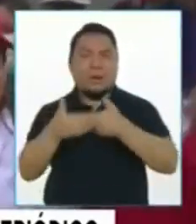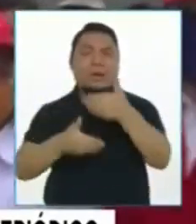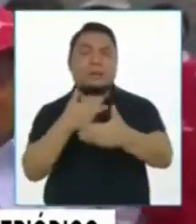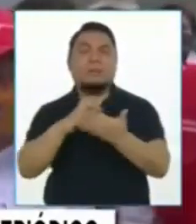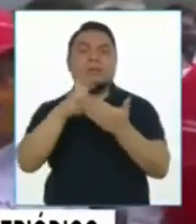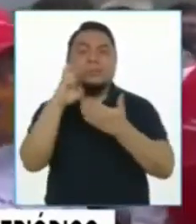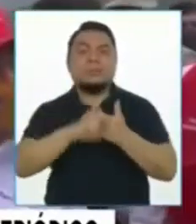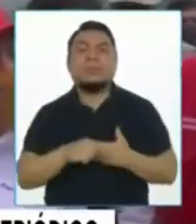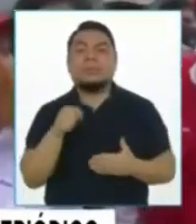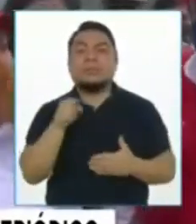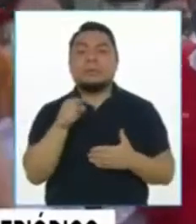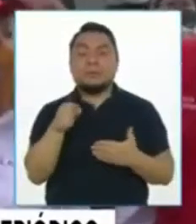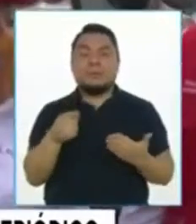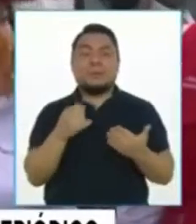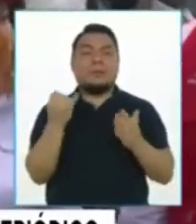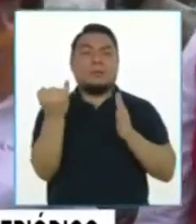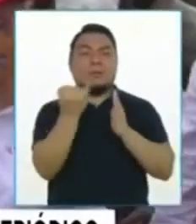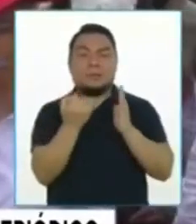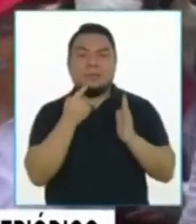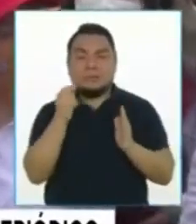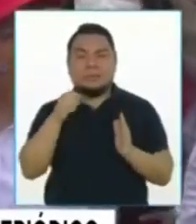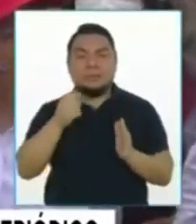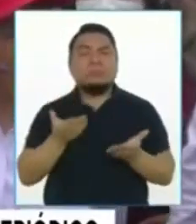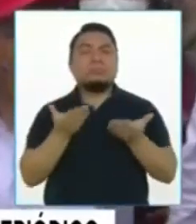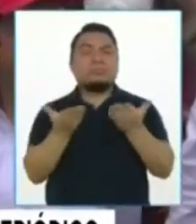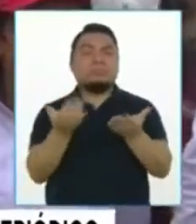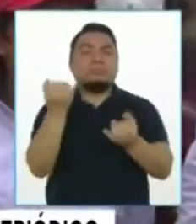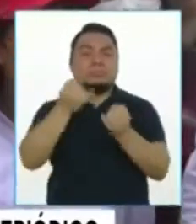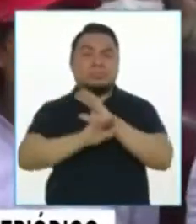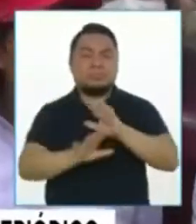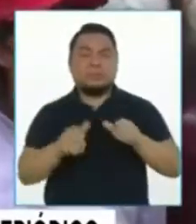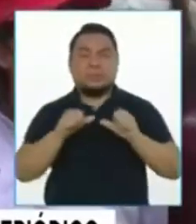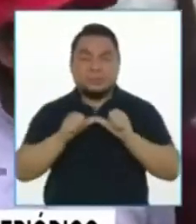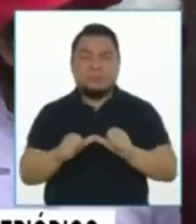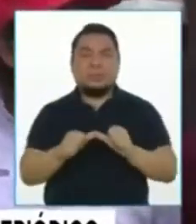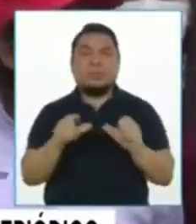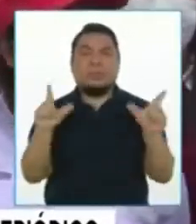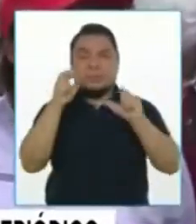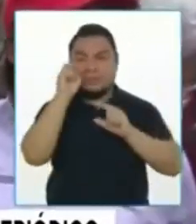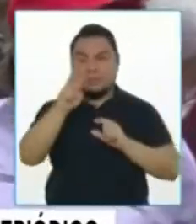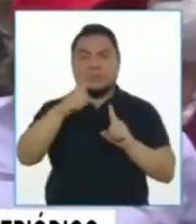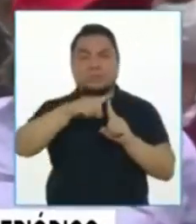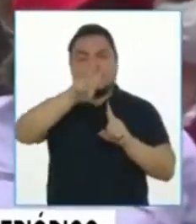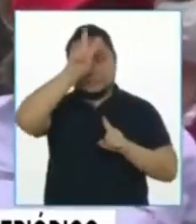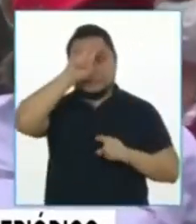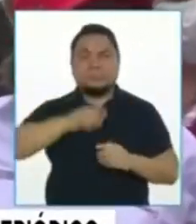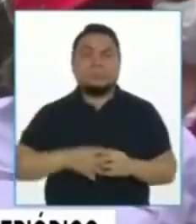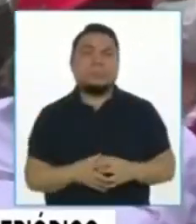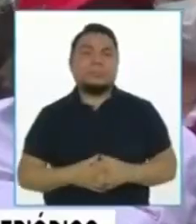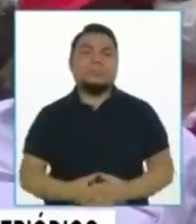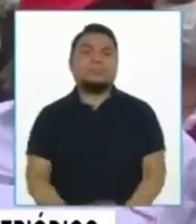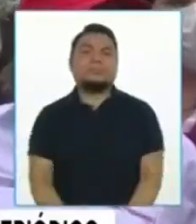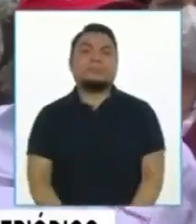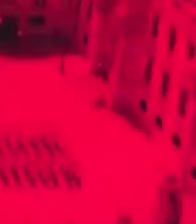del proyecto. Con estas imágenes despedimos esta transmisión. Continuemos con la programación habitual de TV Perú.